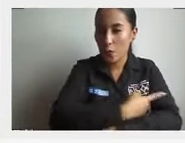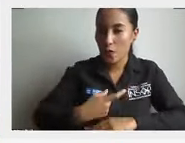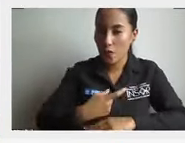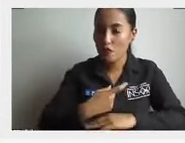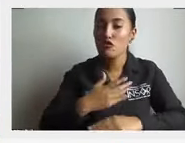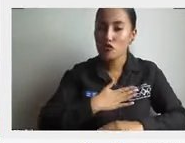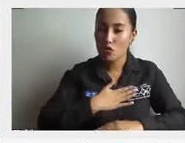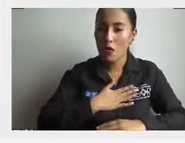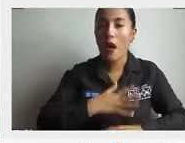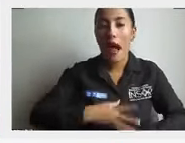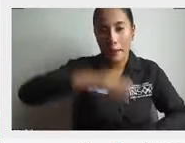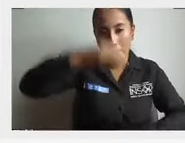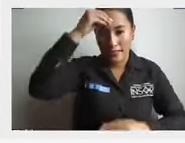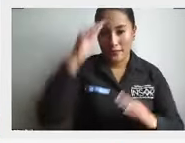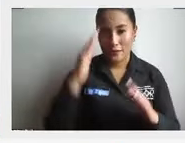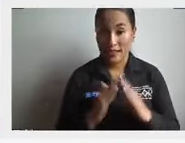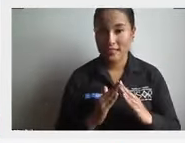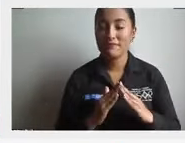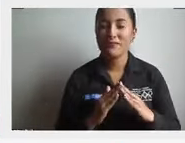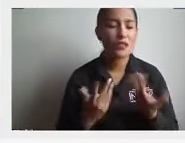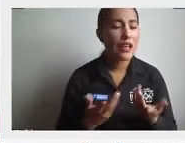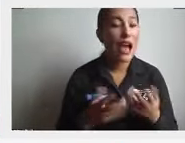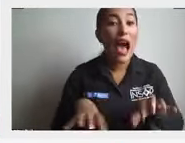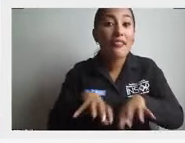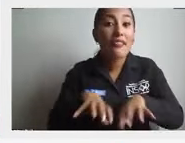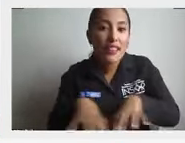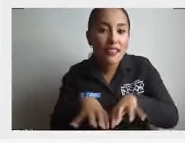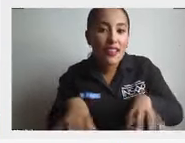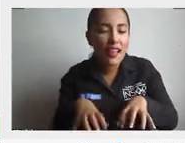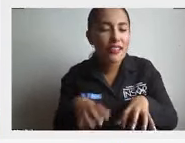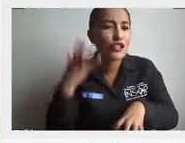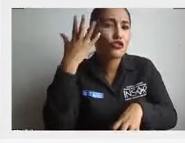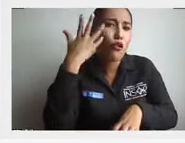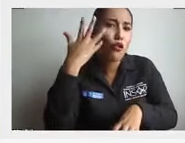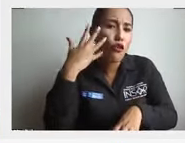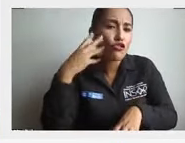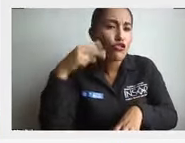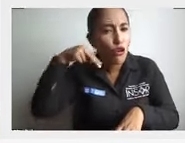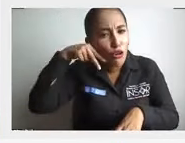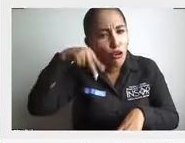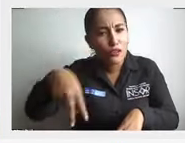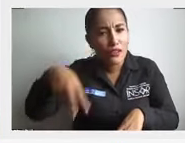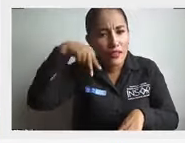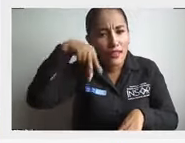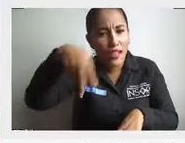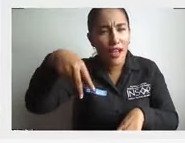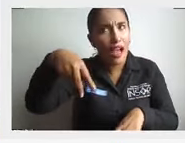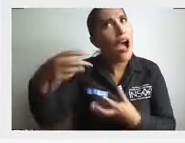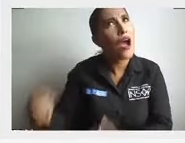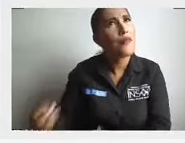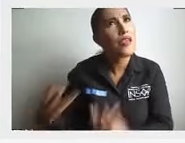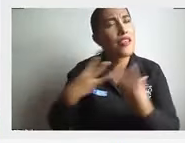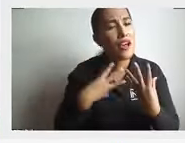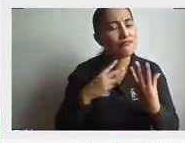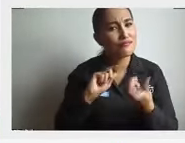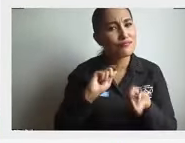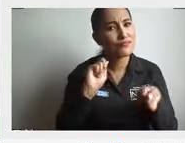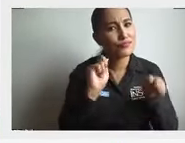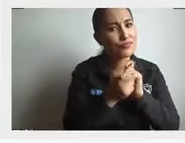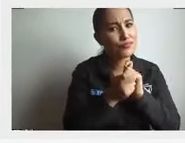el hacer de las actividades diarias y que también nos permitan inventar historias, contar